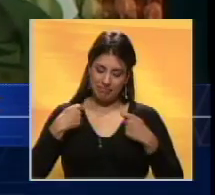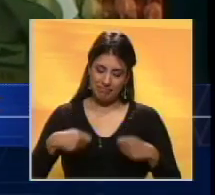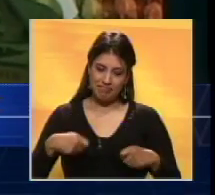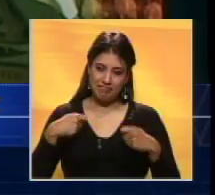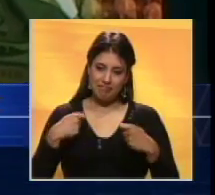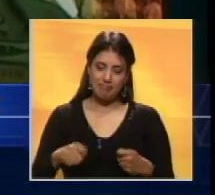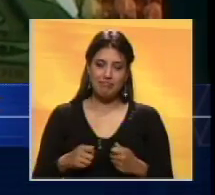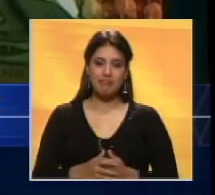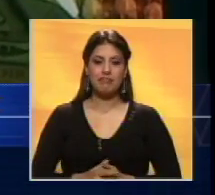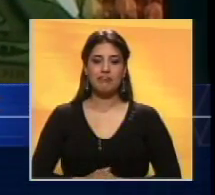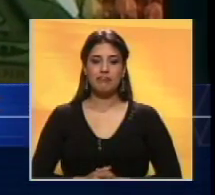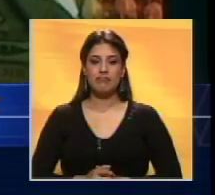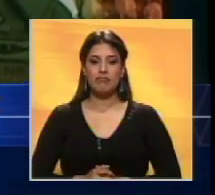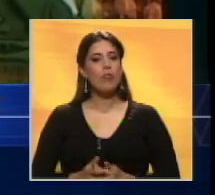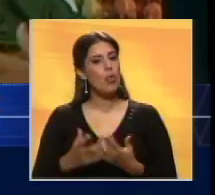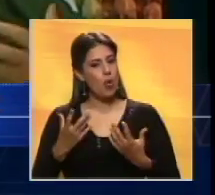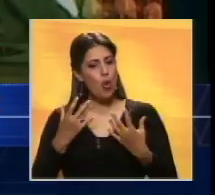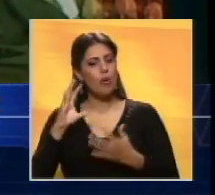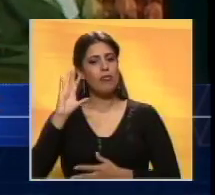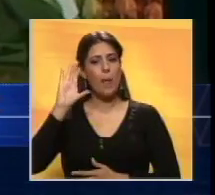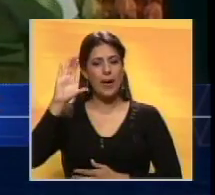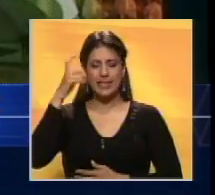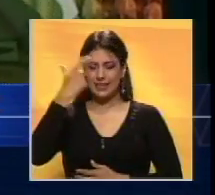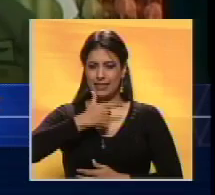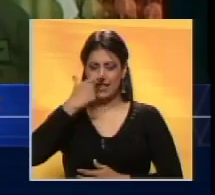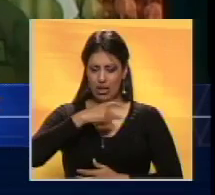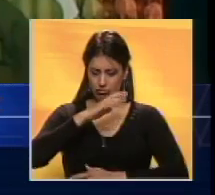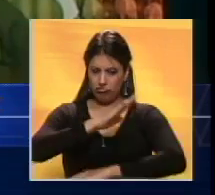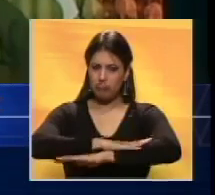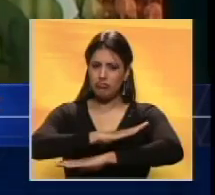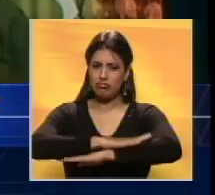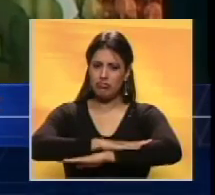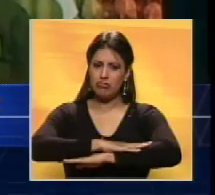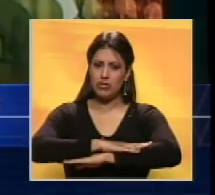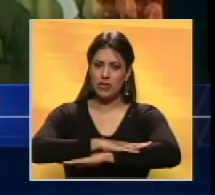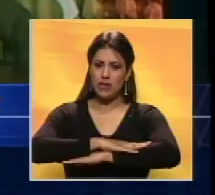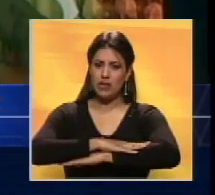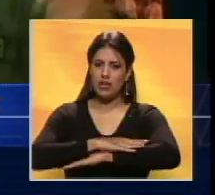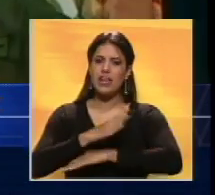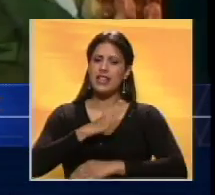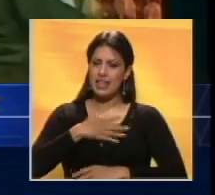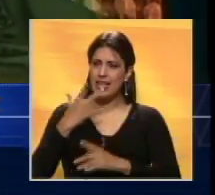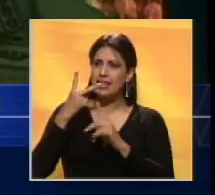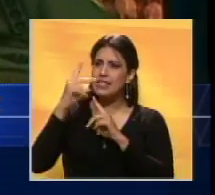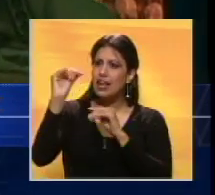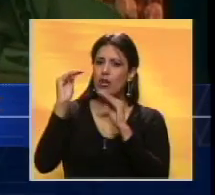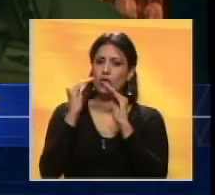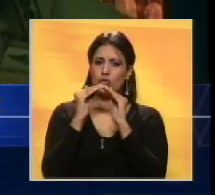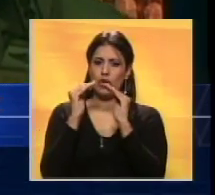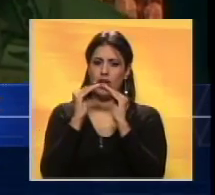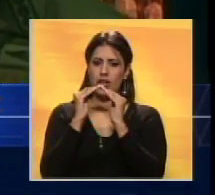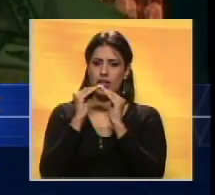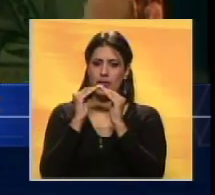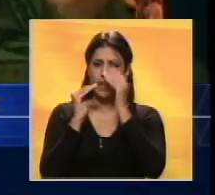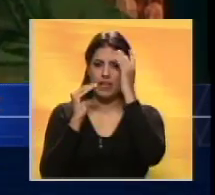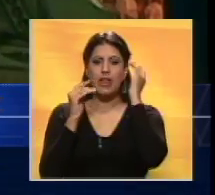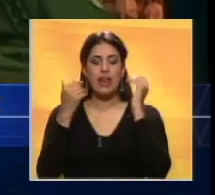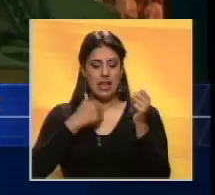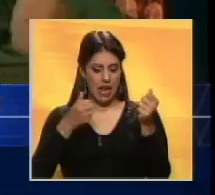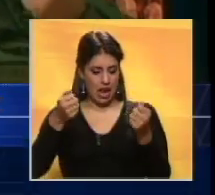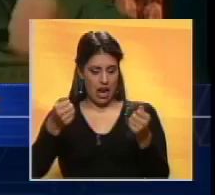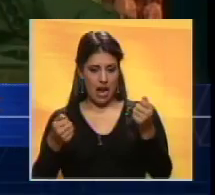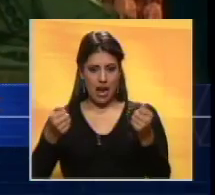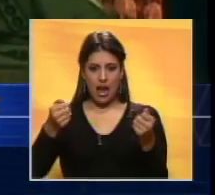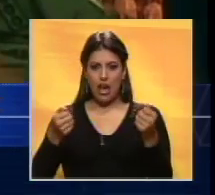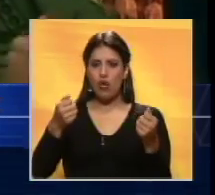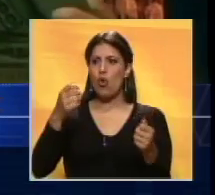muchísima, porque el país serio, decente, quiere salir de su casa, en su carro, en